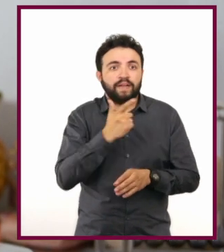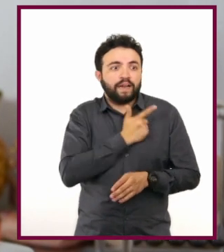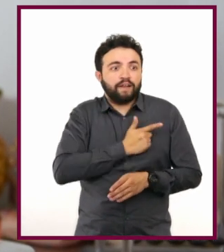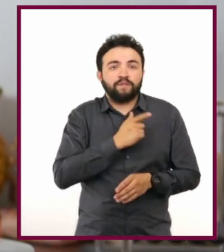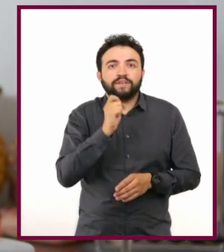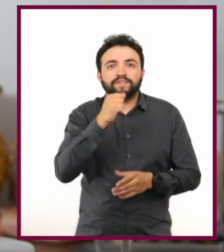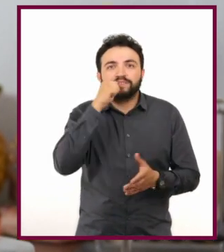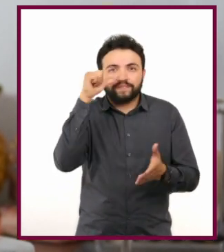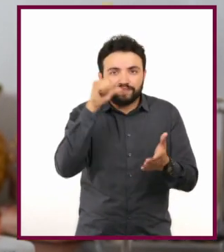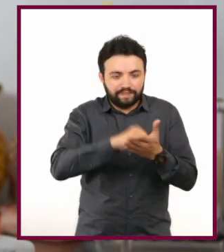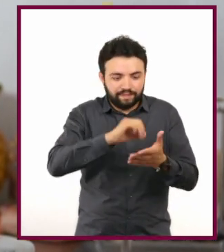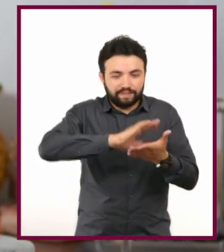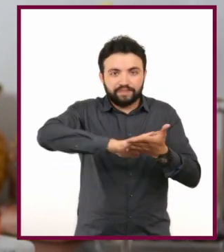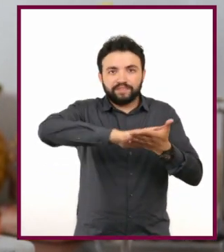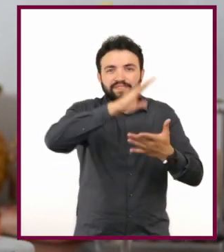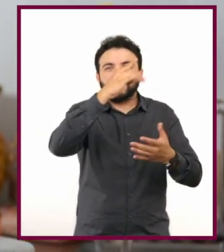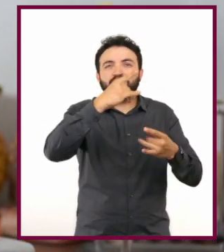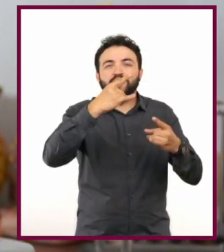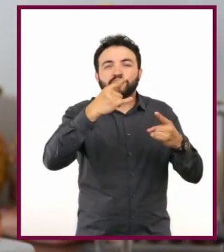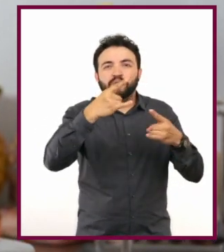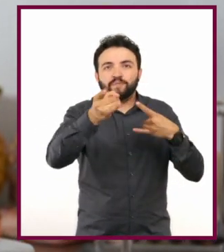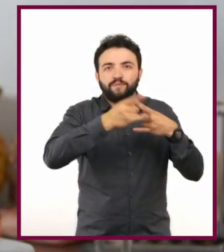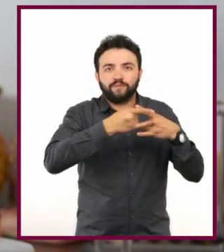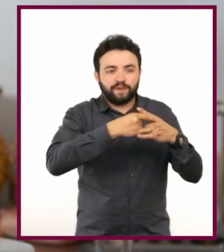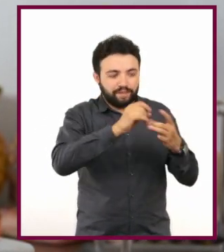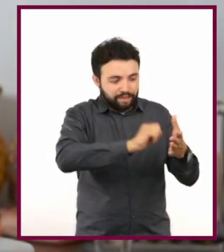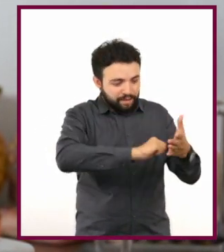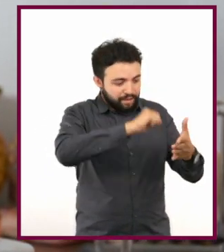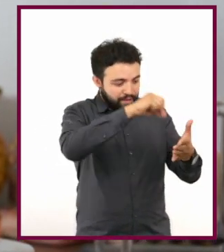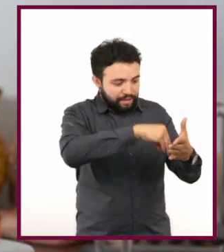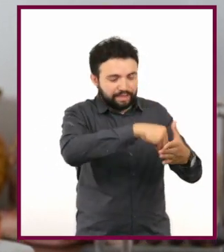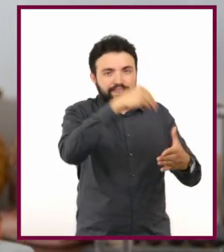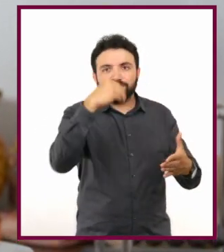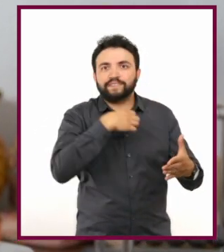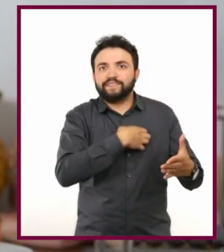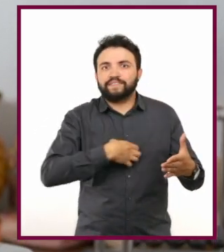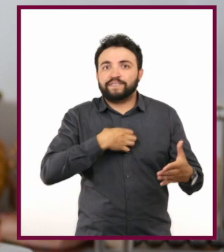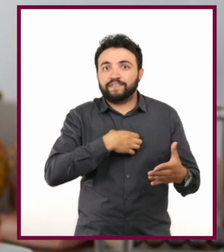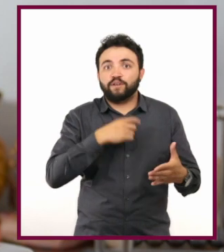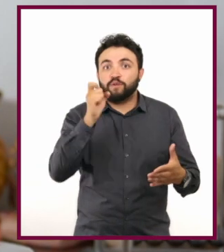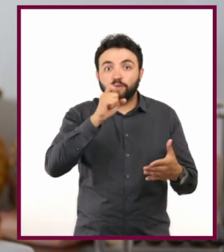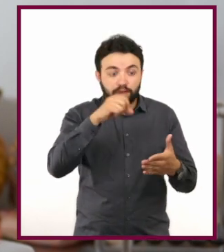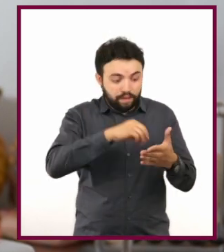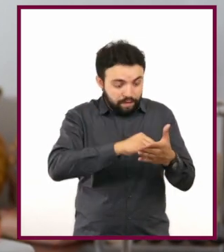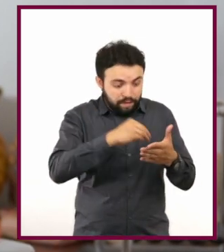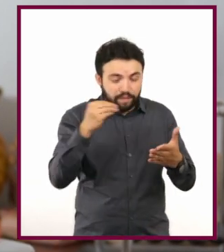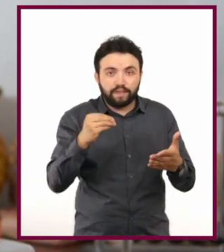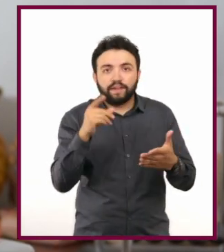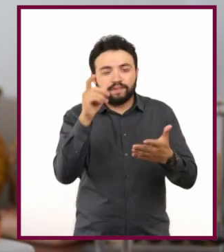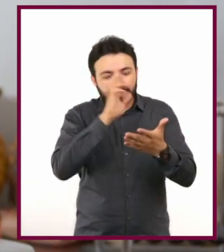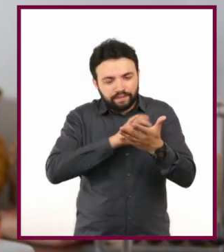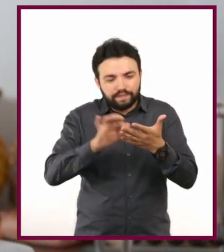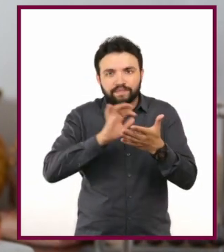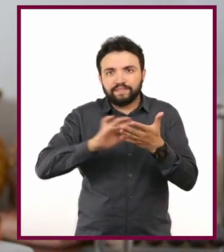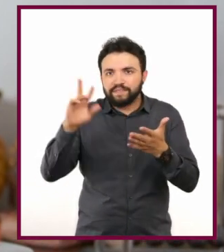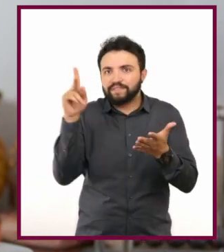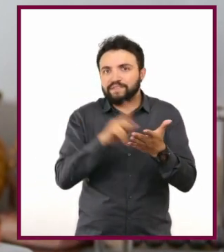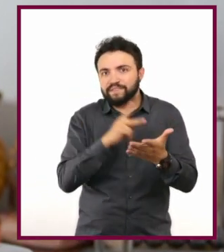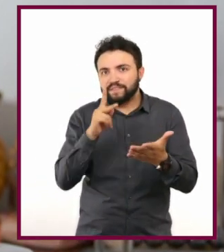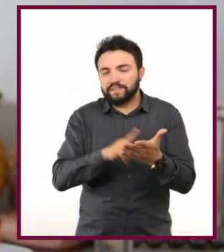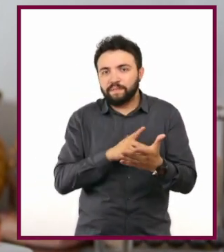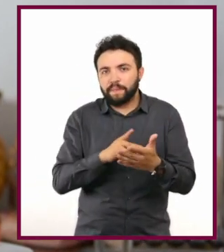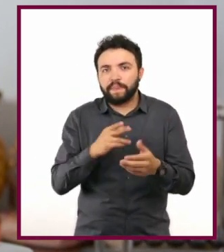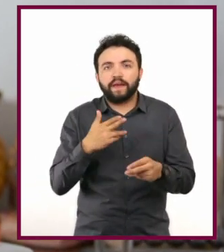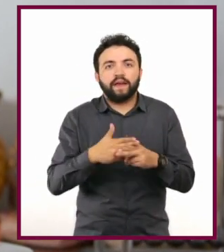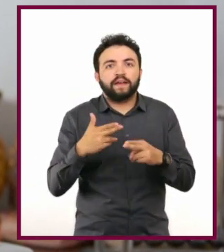puerta cada mañana a ver si había llegado carta, y que cuando esta llegaba, la leías como mil veces. Bueno, no tanto, pero